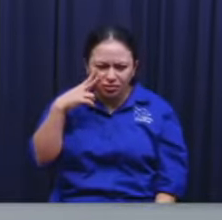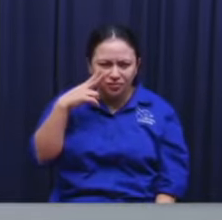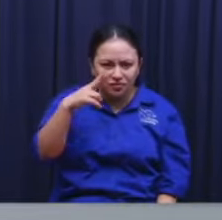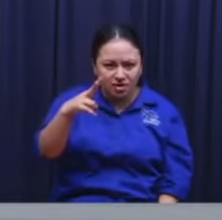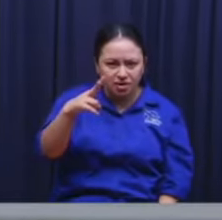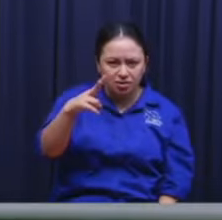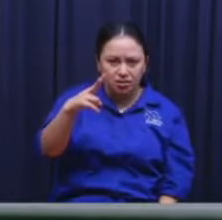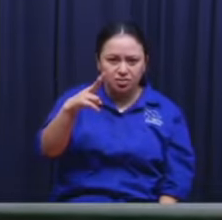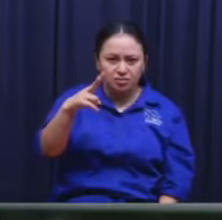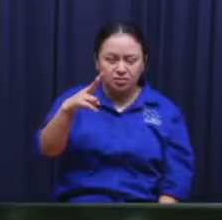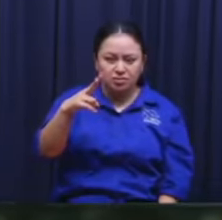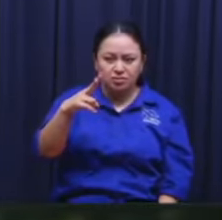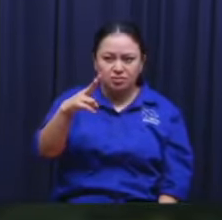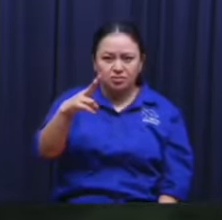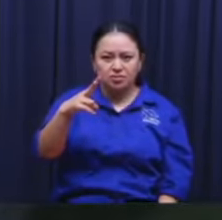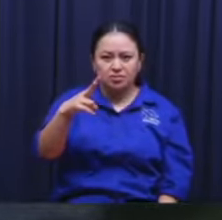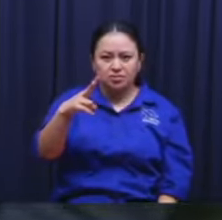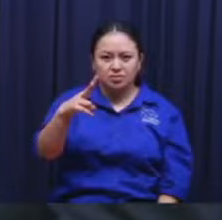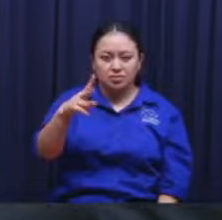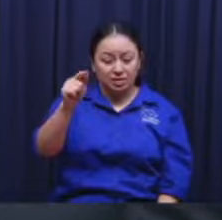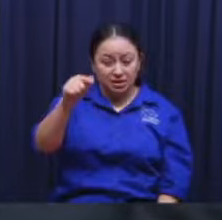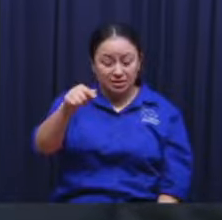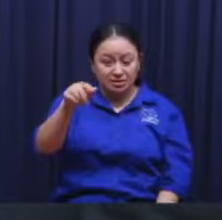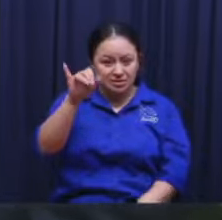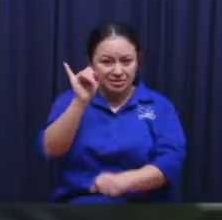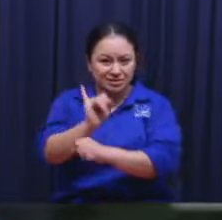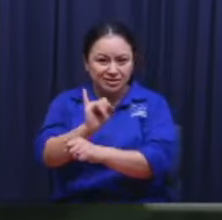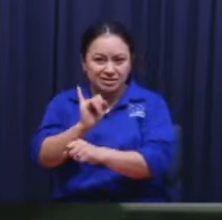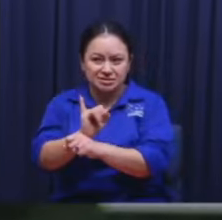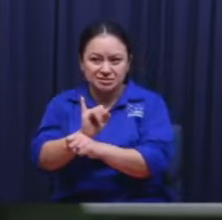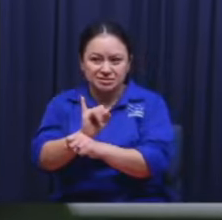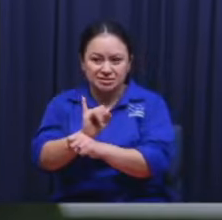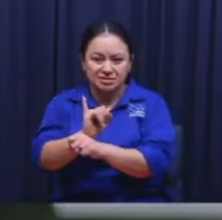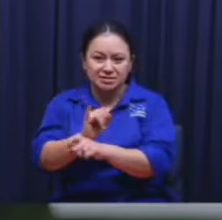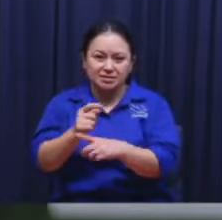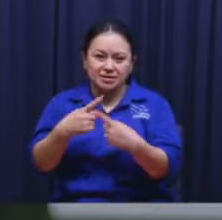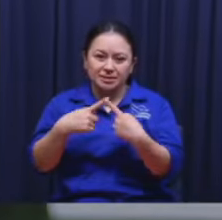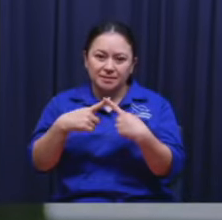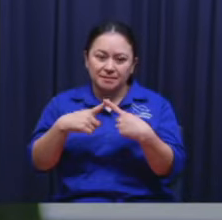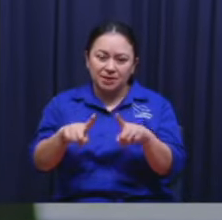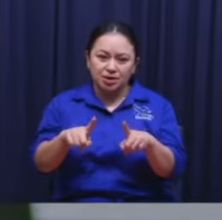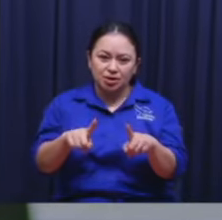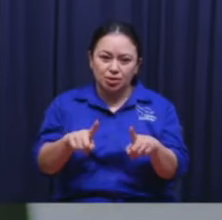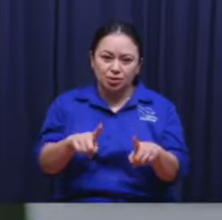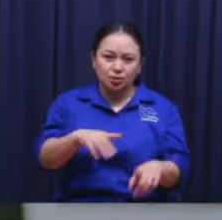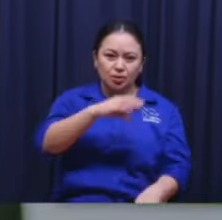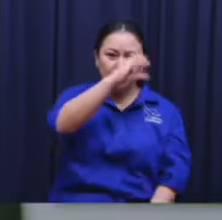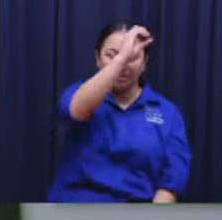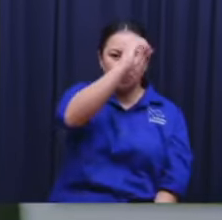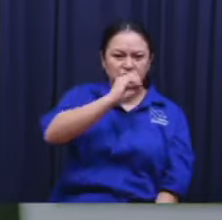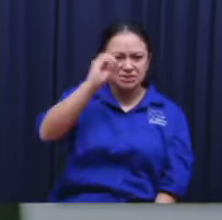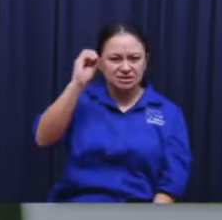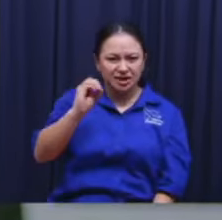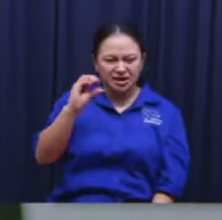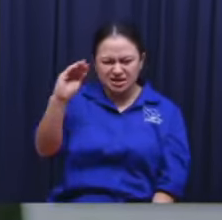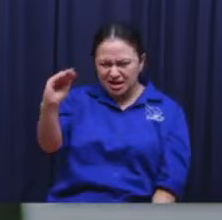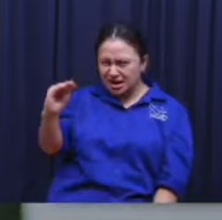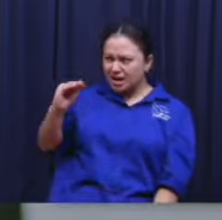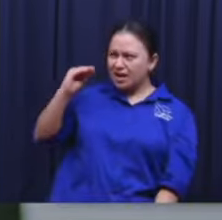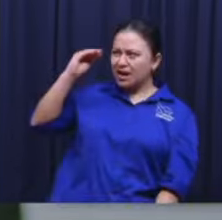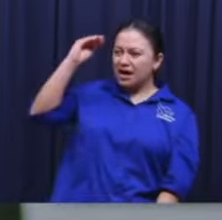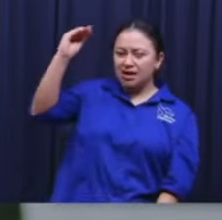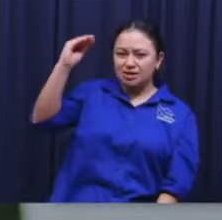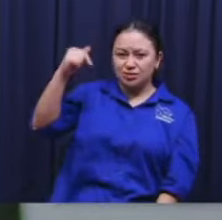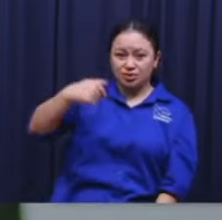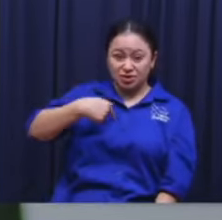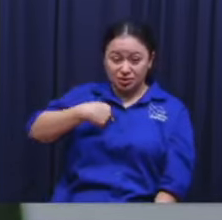el 100% de la congregación que el Señor me ha puesto a pastorear, pero en un altísimo porcentaje de la congregación que el Señor me